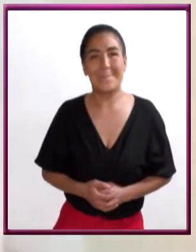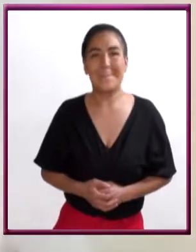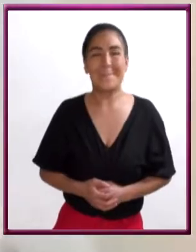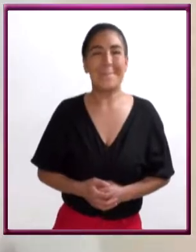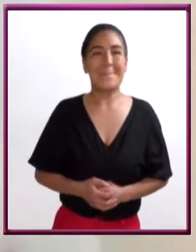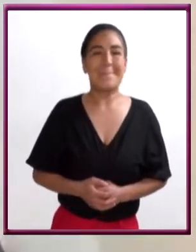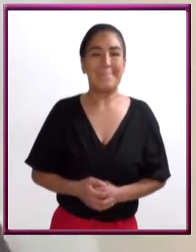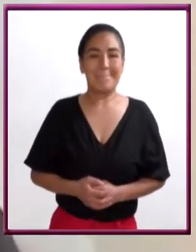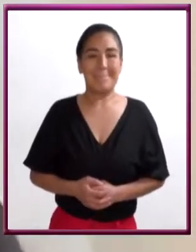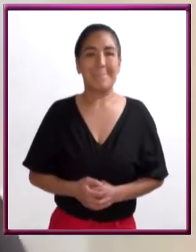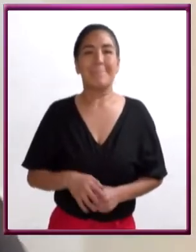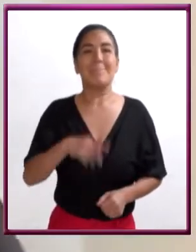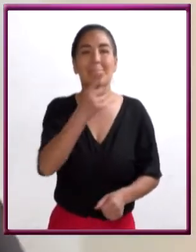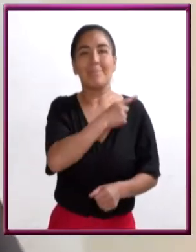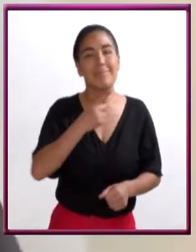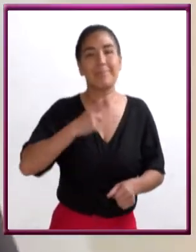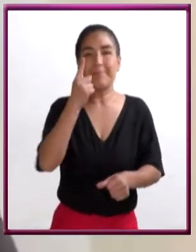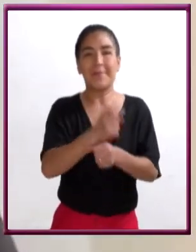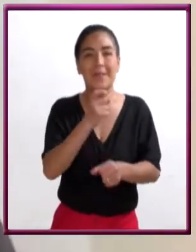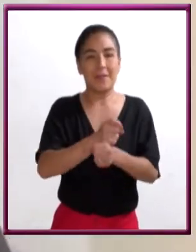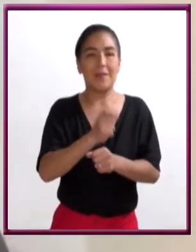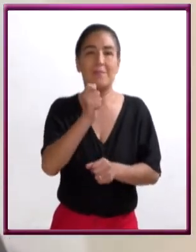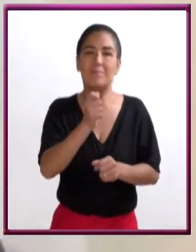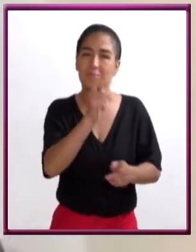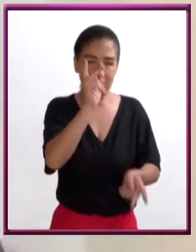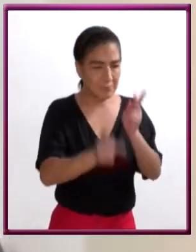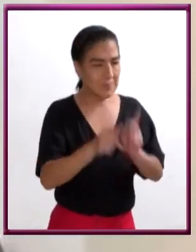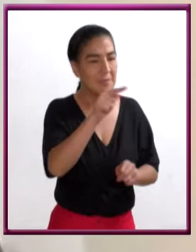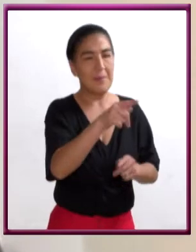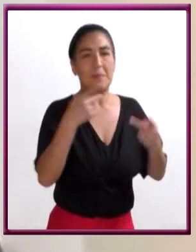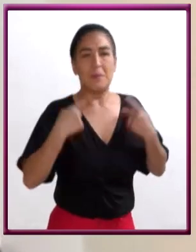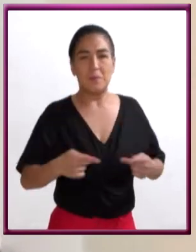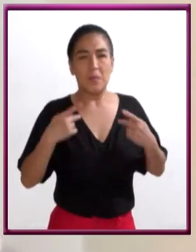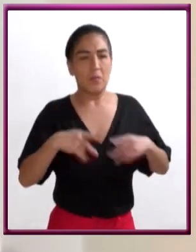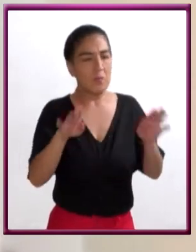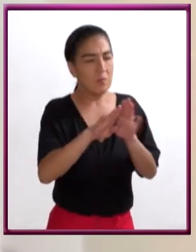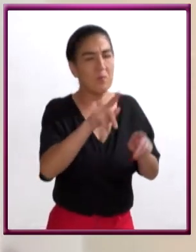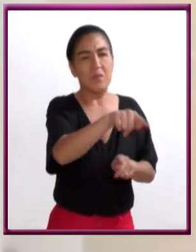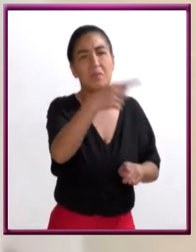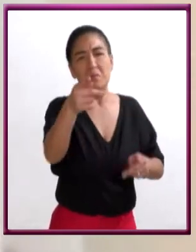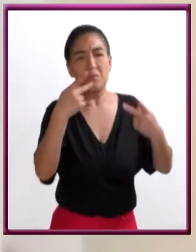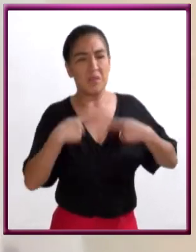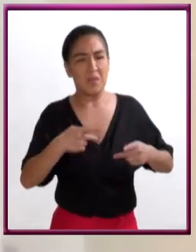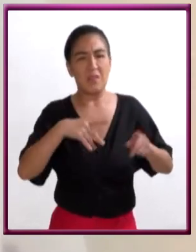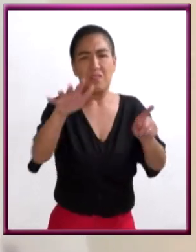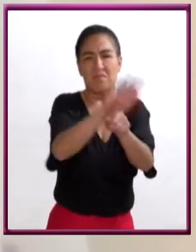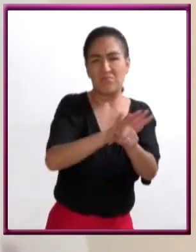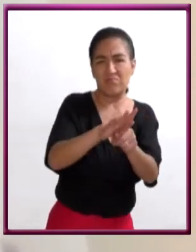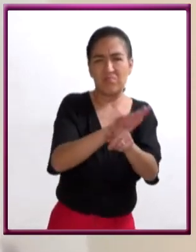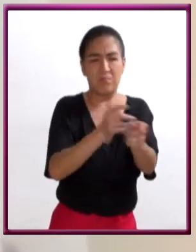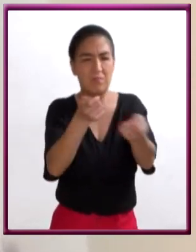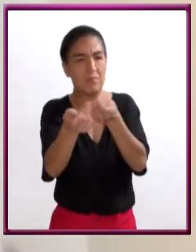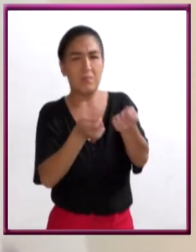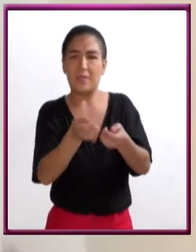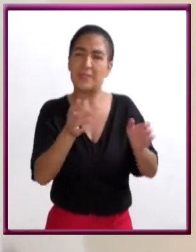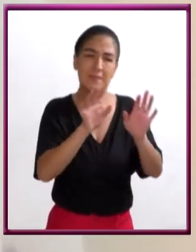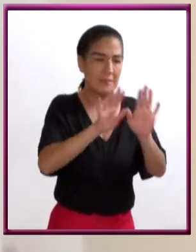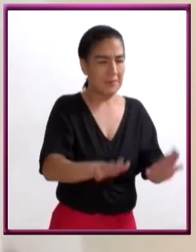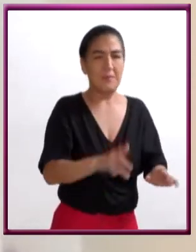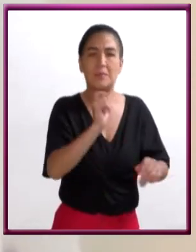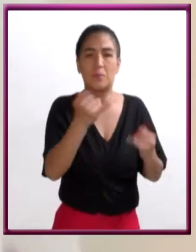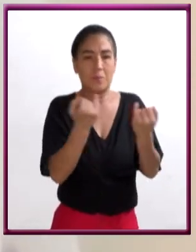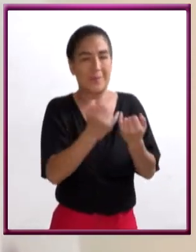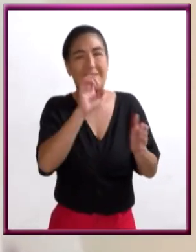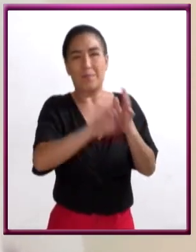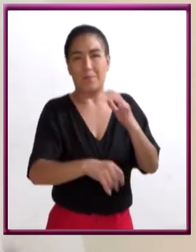Pues primero trataría de que hablar con esa persona para que no trate y no manipule a la gente, o sea, no me esté manipulando a mí